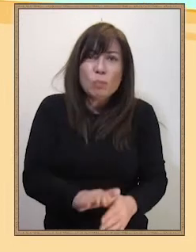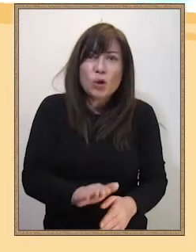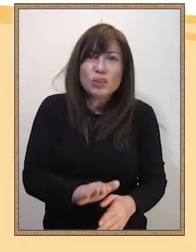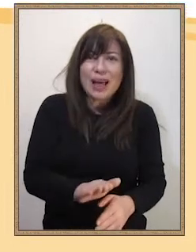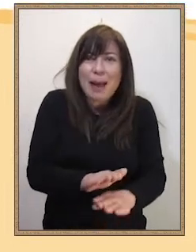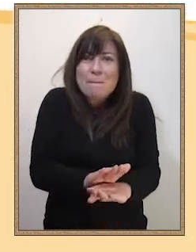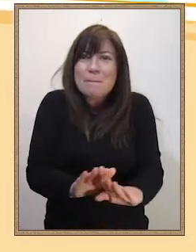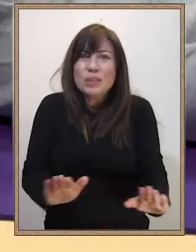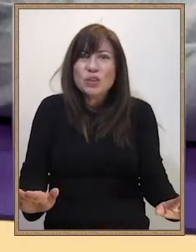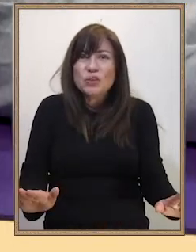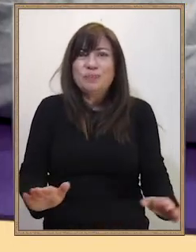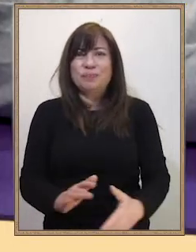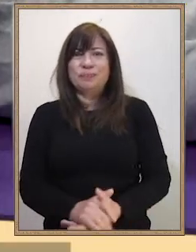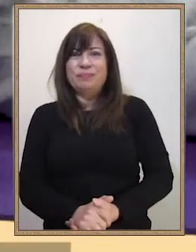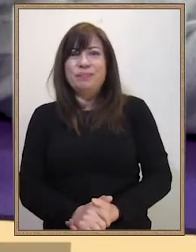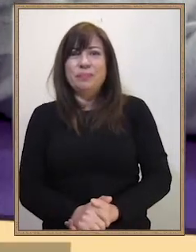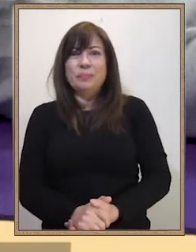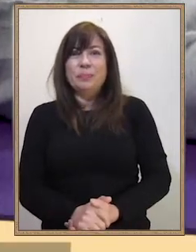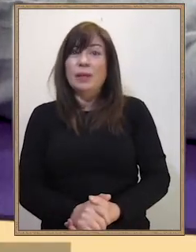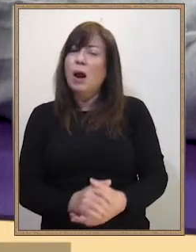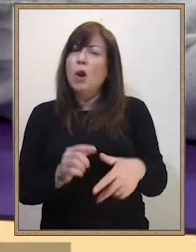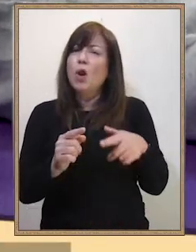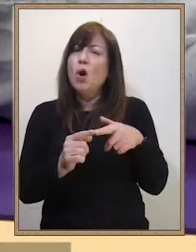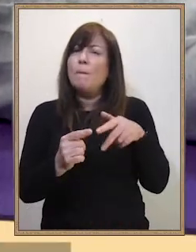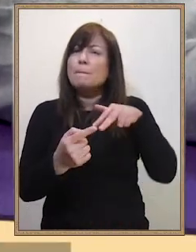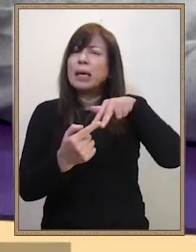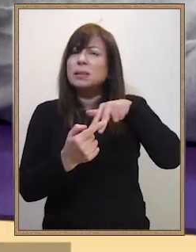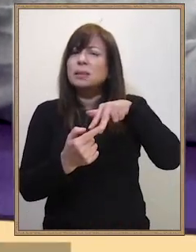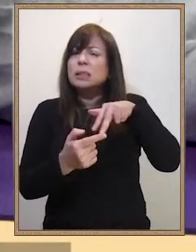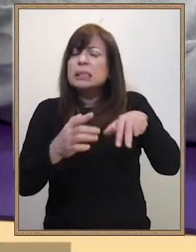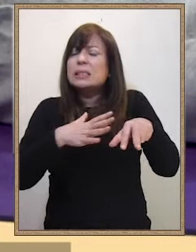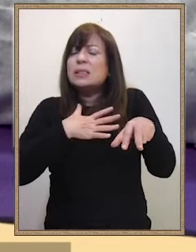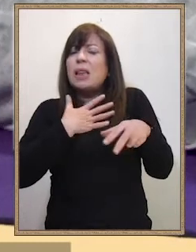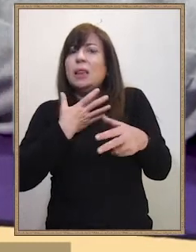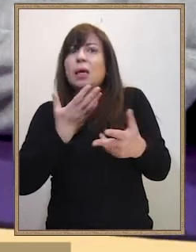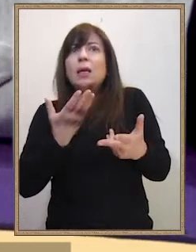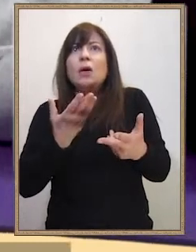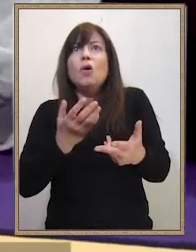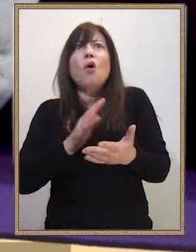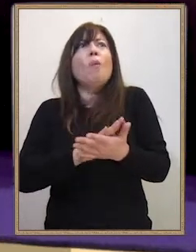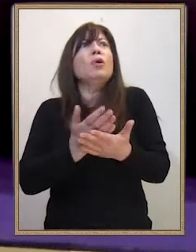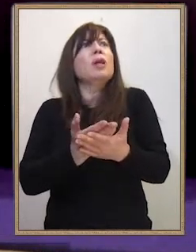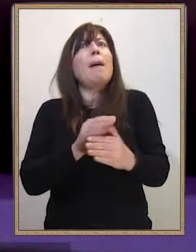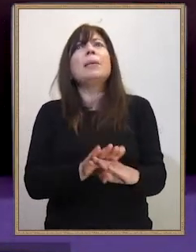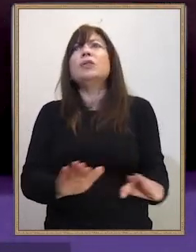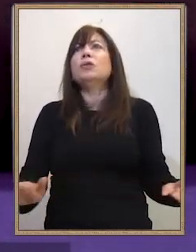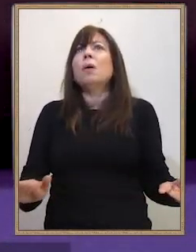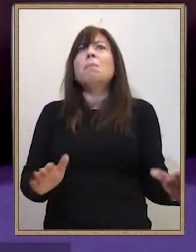piso. Los pies van a sentir cómo está. Así como está el piso, a ver